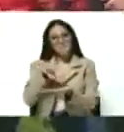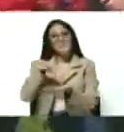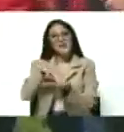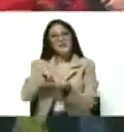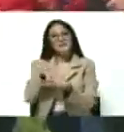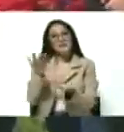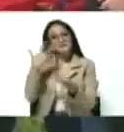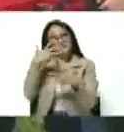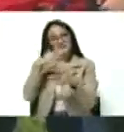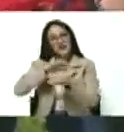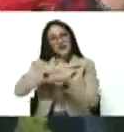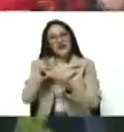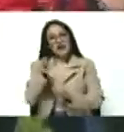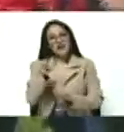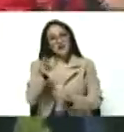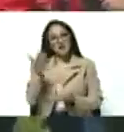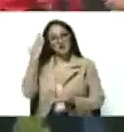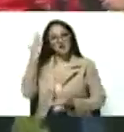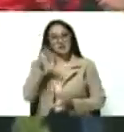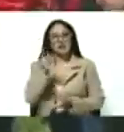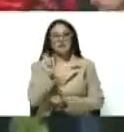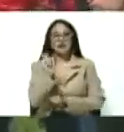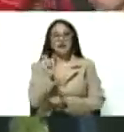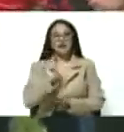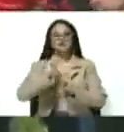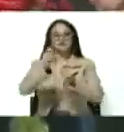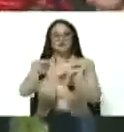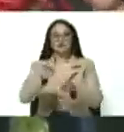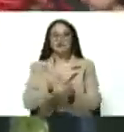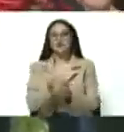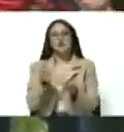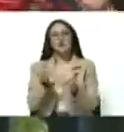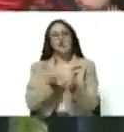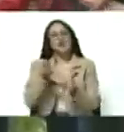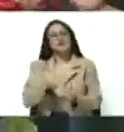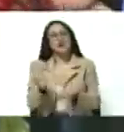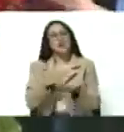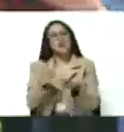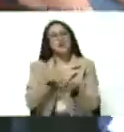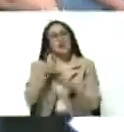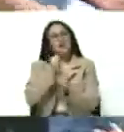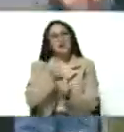buena idea. Nosotros tenemos un cuadernillo de trabajo, ¿verdad? ¿Dónde está el cuaderno de trabajo?